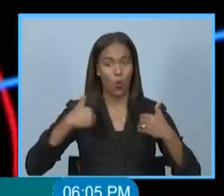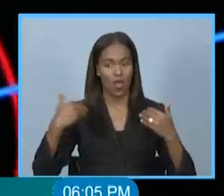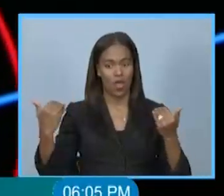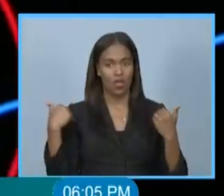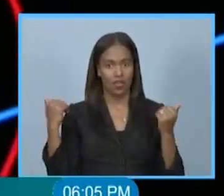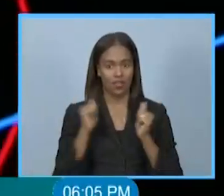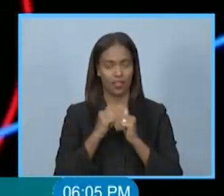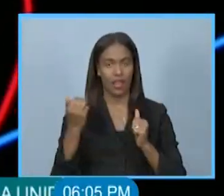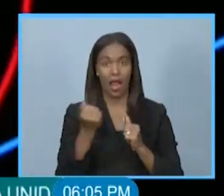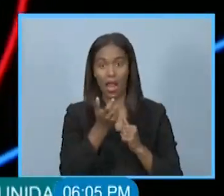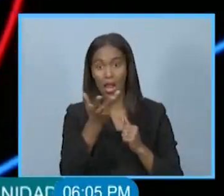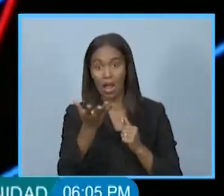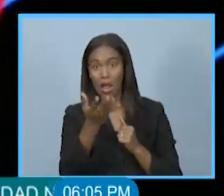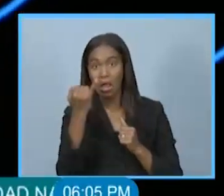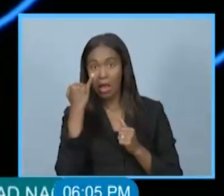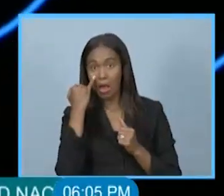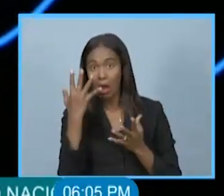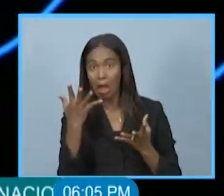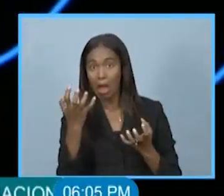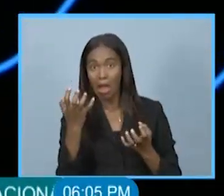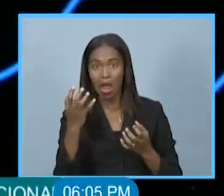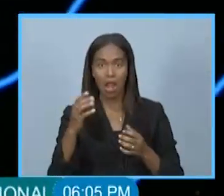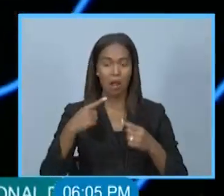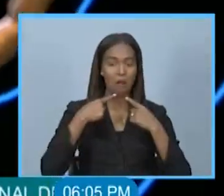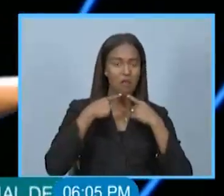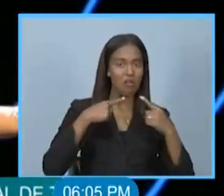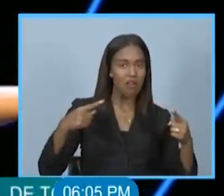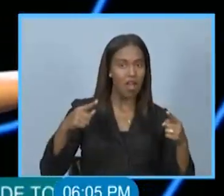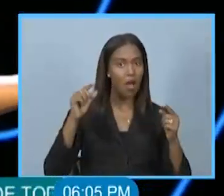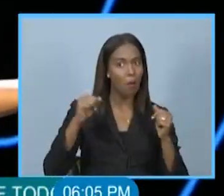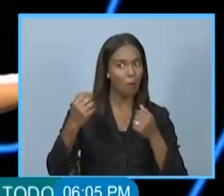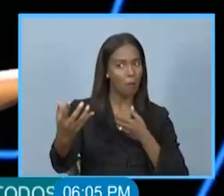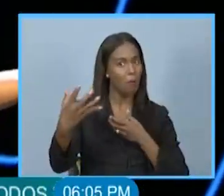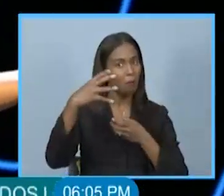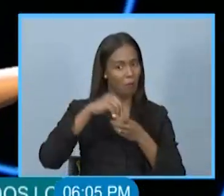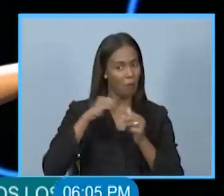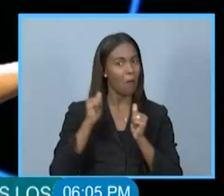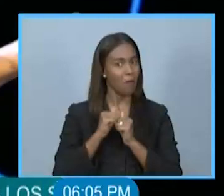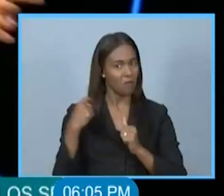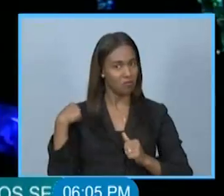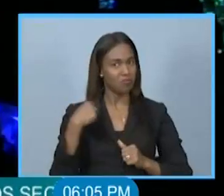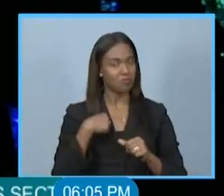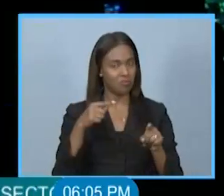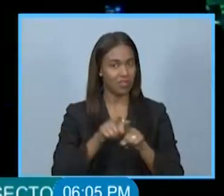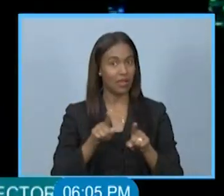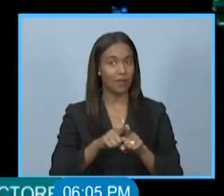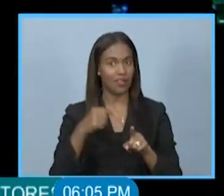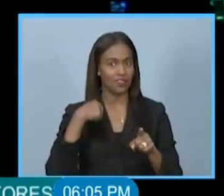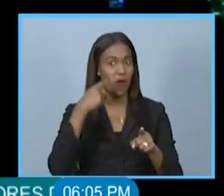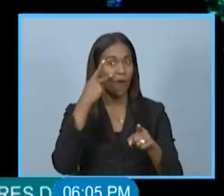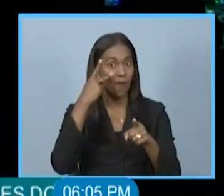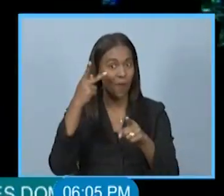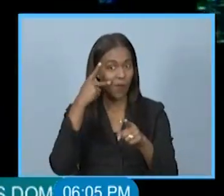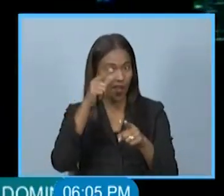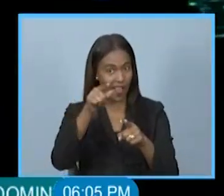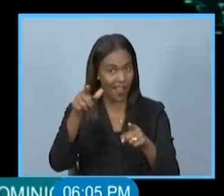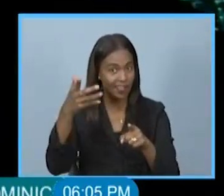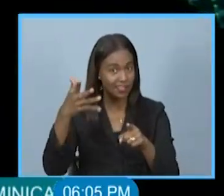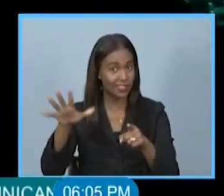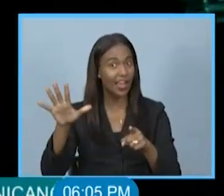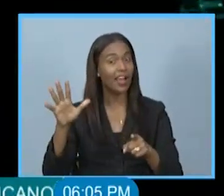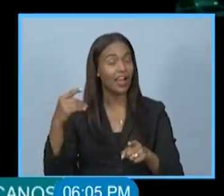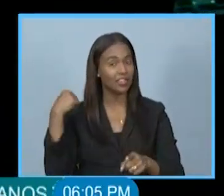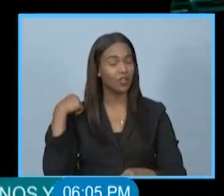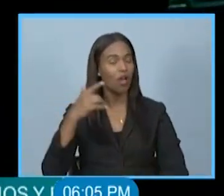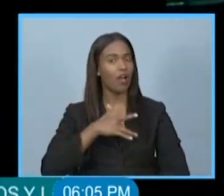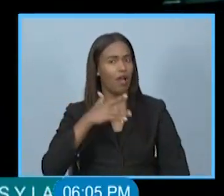algunos de ellos Si les gusta la locución de noticias también participa porque no yo ven los candidata por aquí y